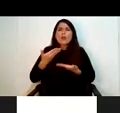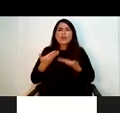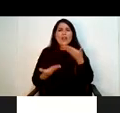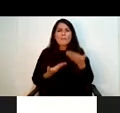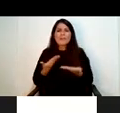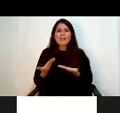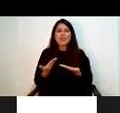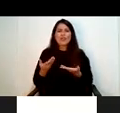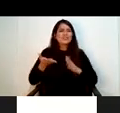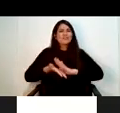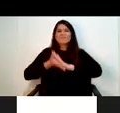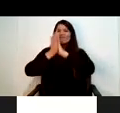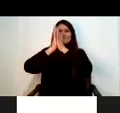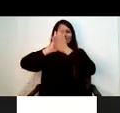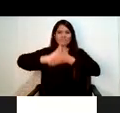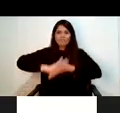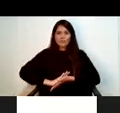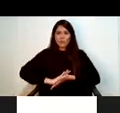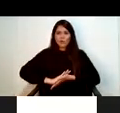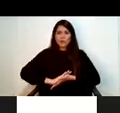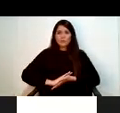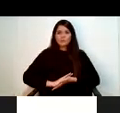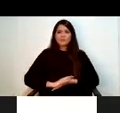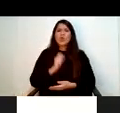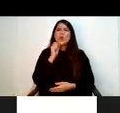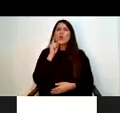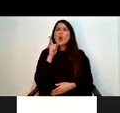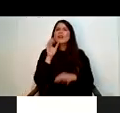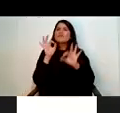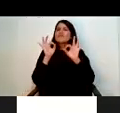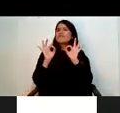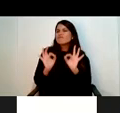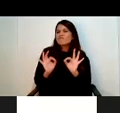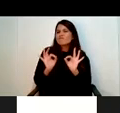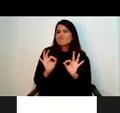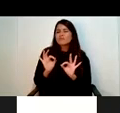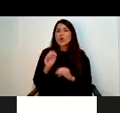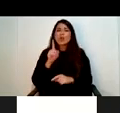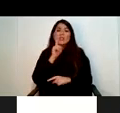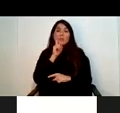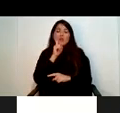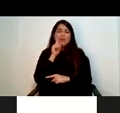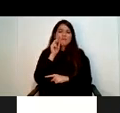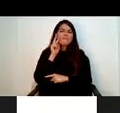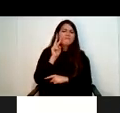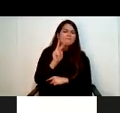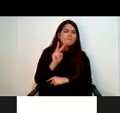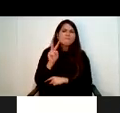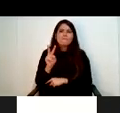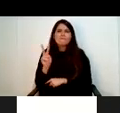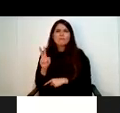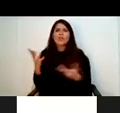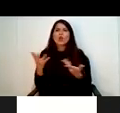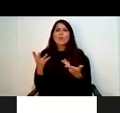a ser todo. Ahora, ¿cuál va a ser la peculiaridad o lo que tenemos que tener en cuenta es cómo vamos a definir